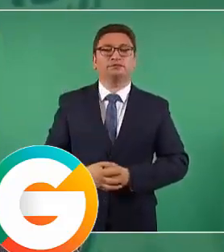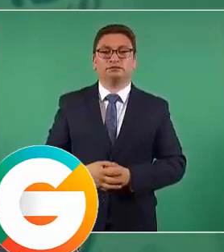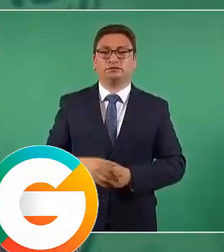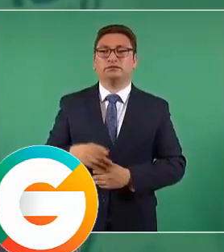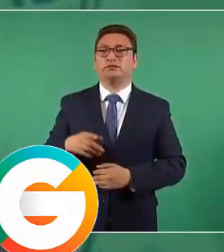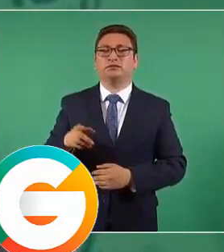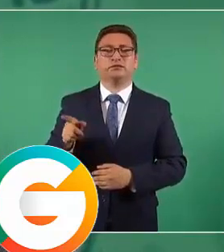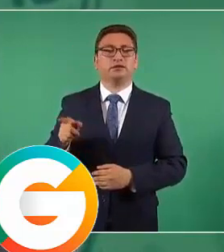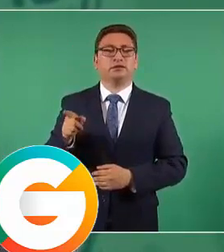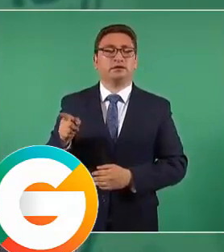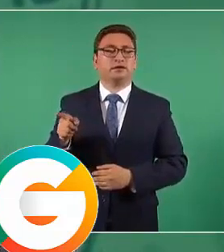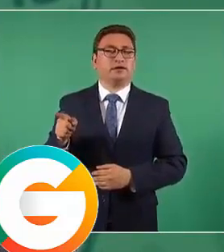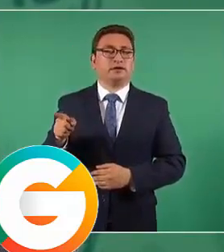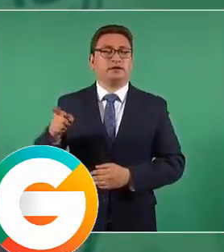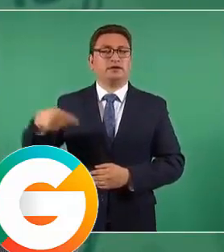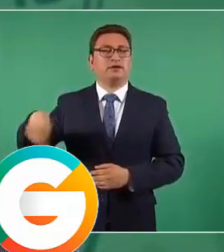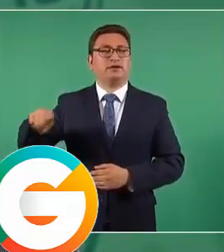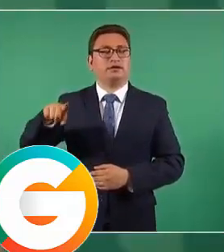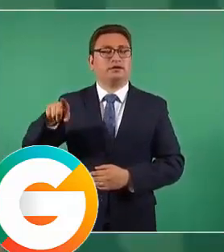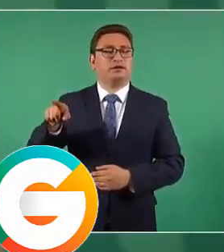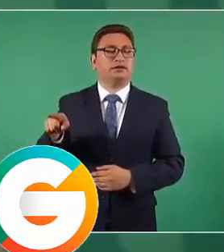estos de